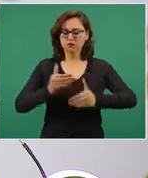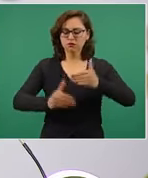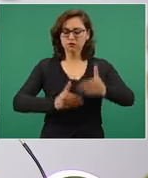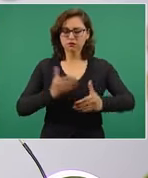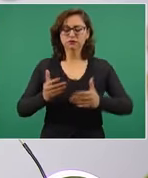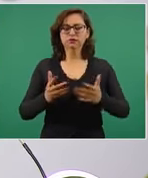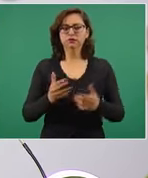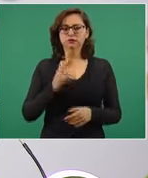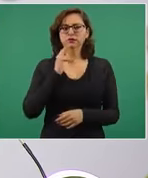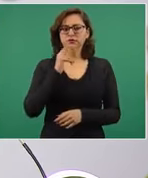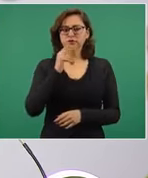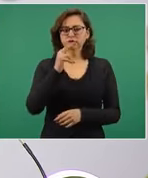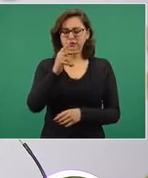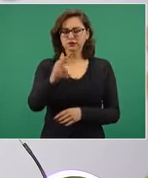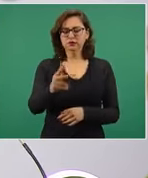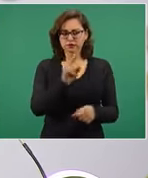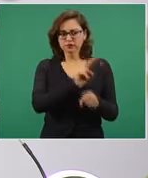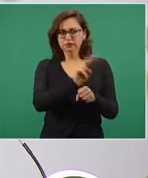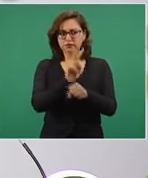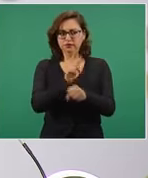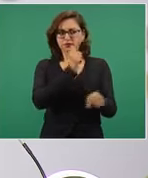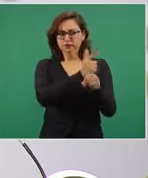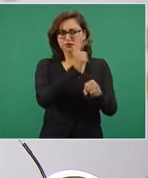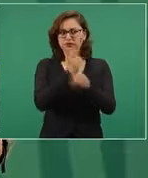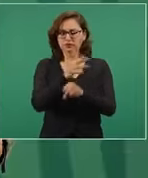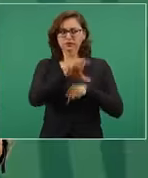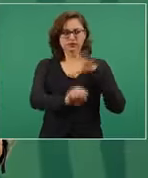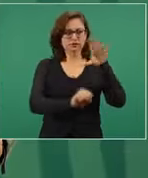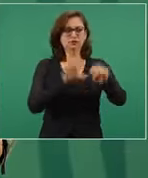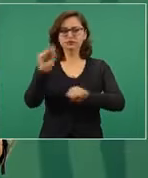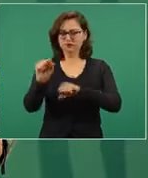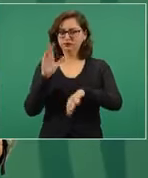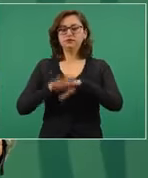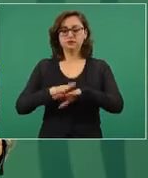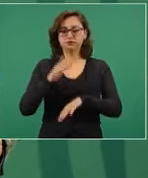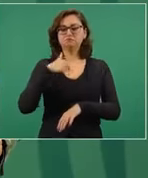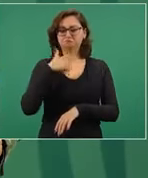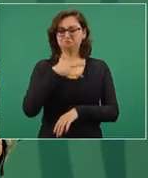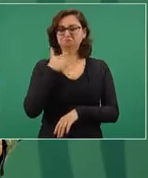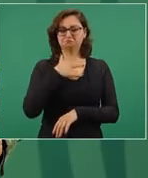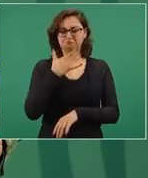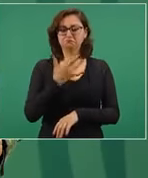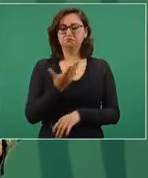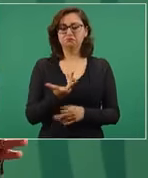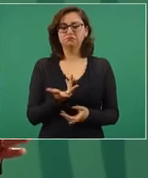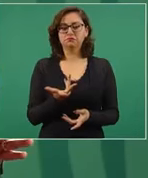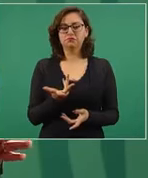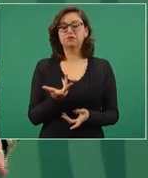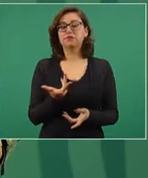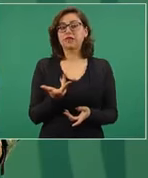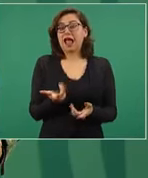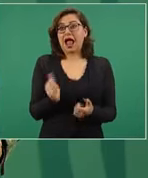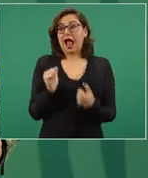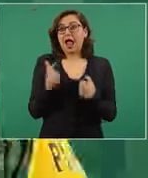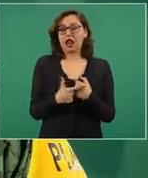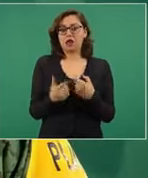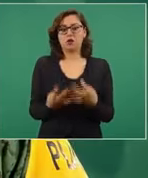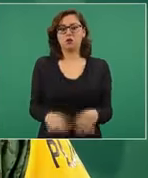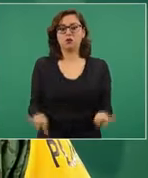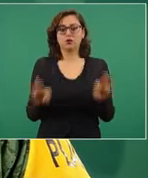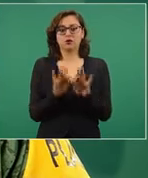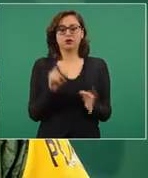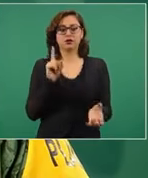detección, inclusive una parte importante que también tiene que ver en la parte o el personal que